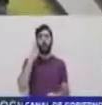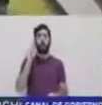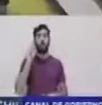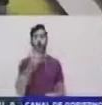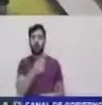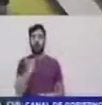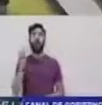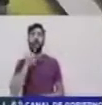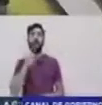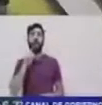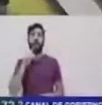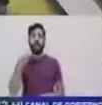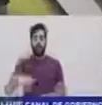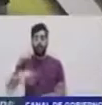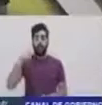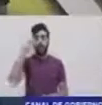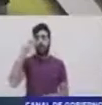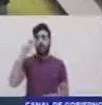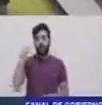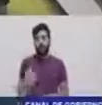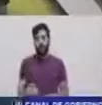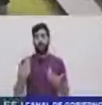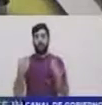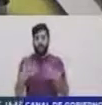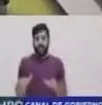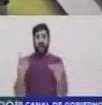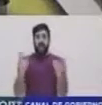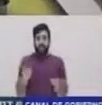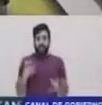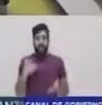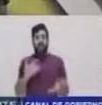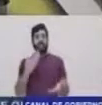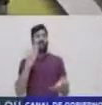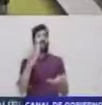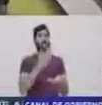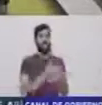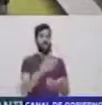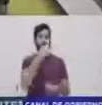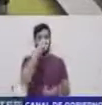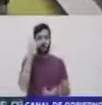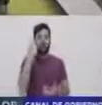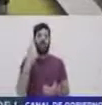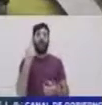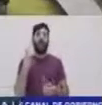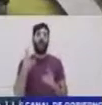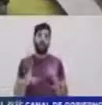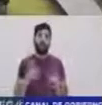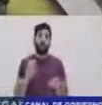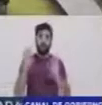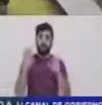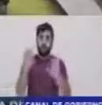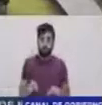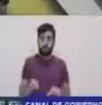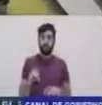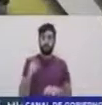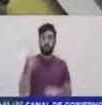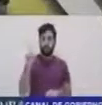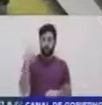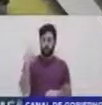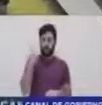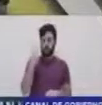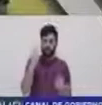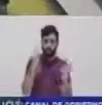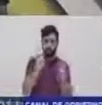Hay muchos jóvenes que se están graduando este año que van a insertarse al ámbito laboral Y pues muchas empresas que se dedican a